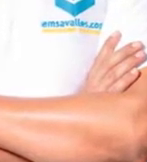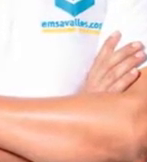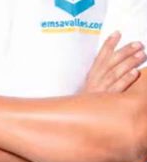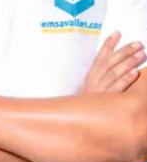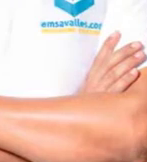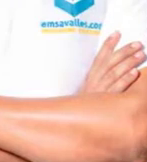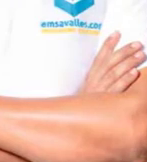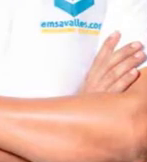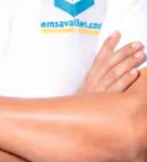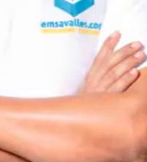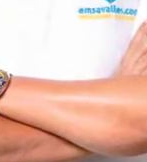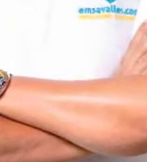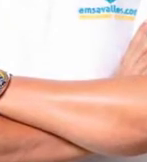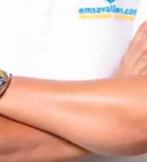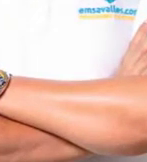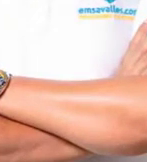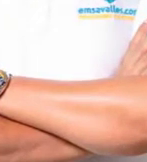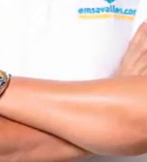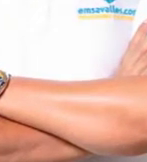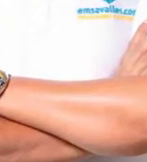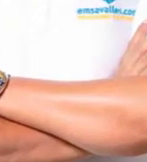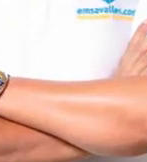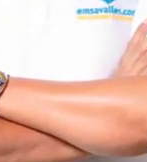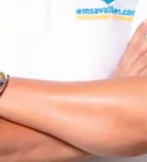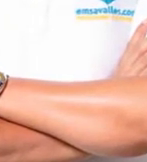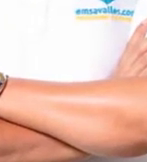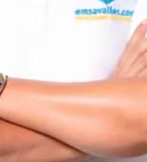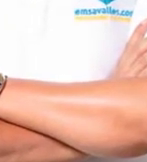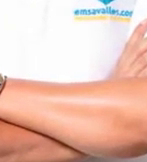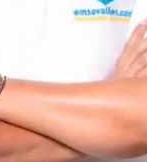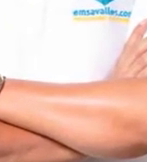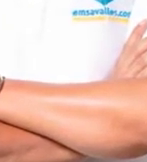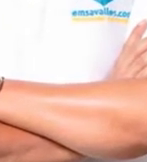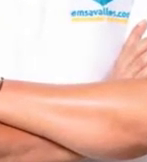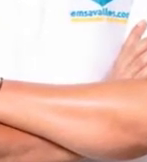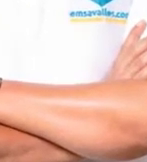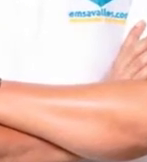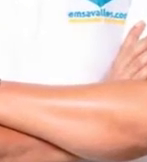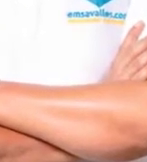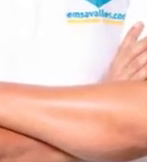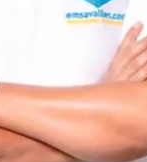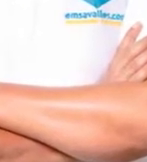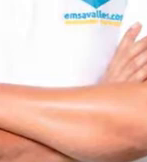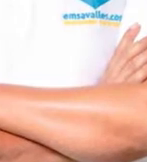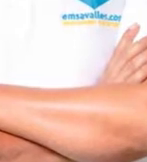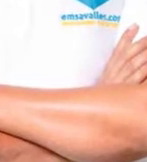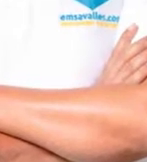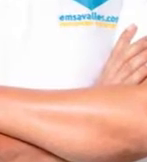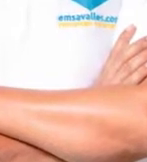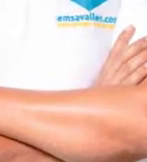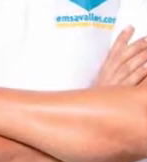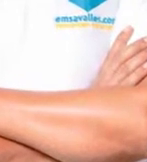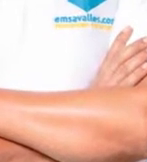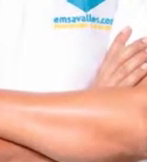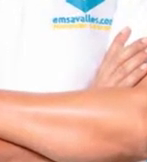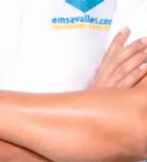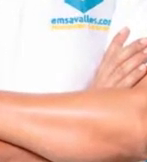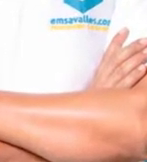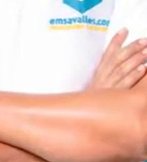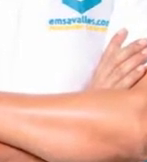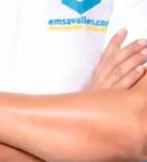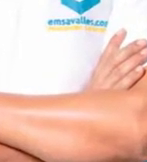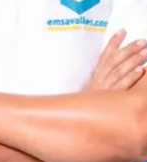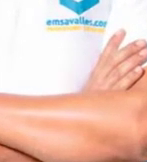fiscal general del Estado. Y bueno, José Luis Ruiz Contreras pues fue confirmado o electo